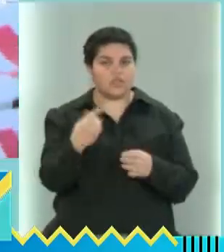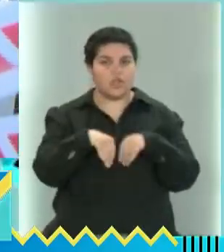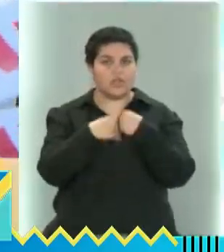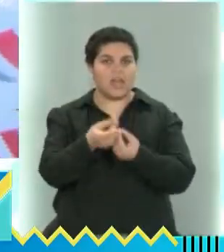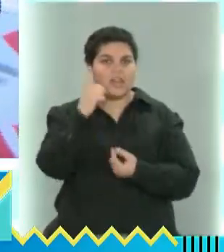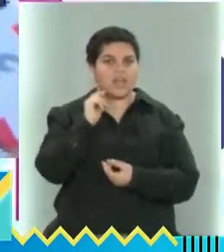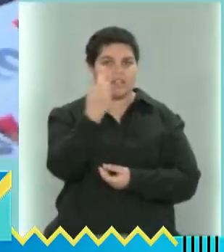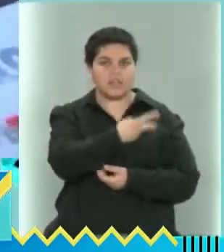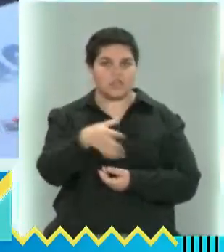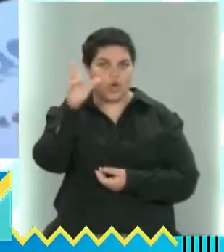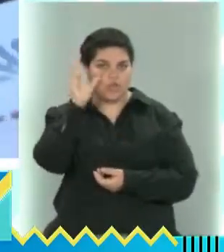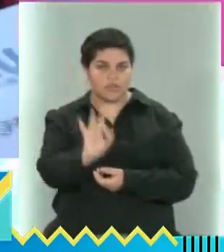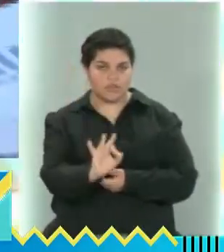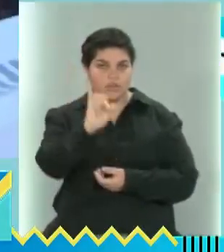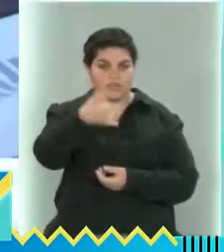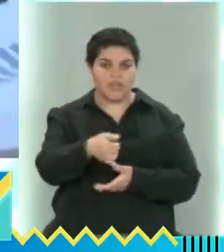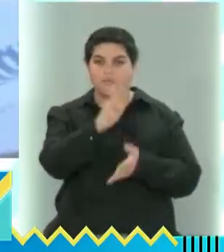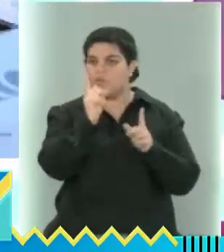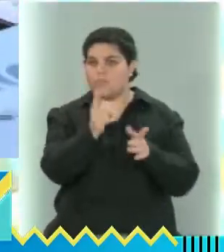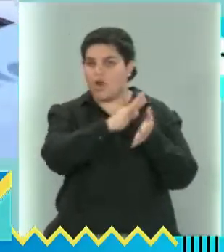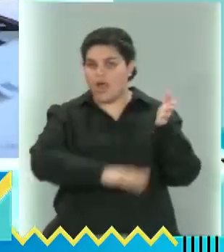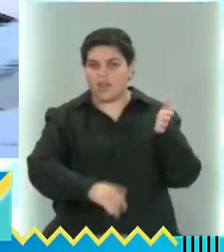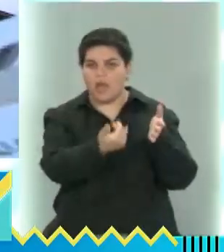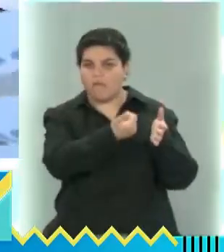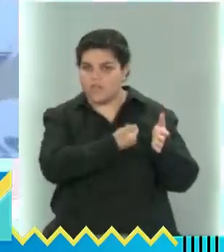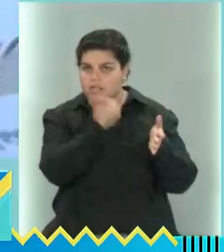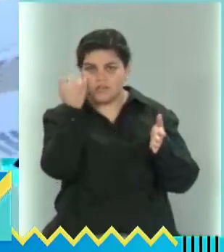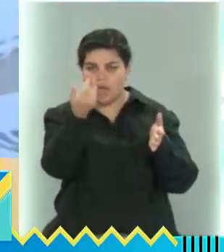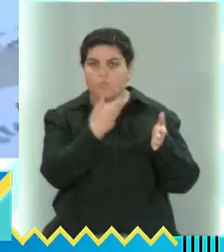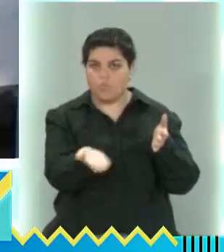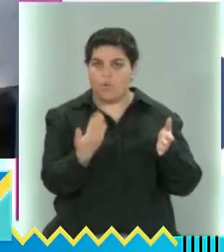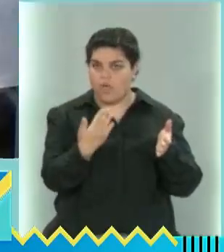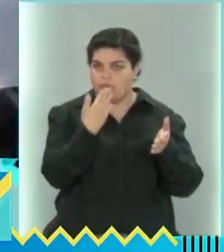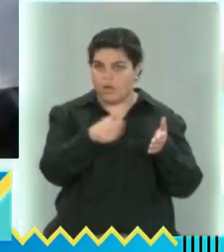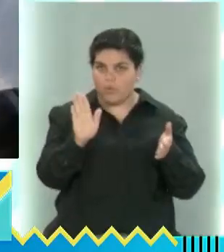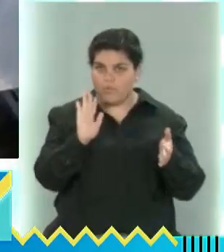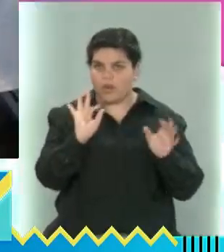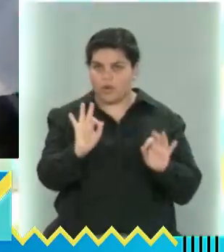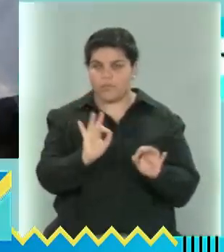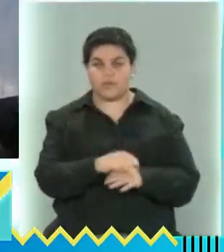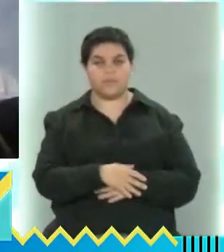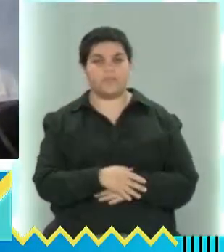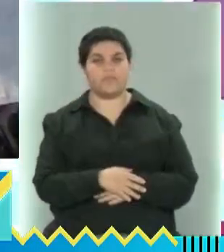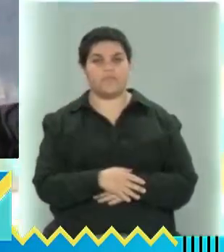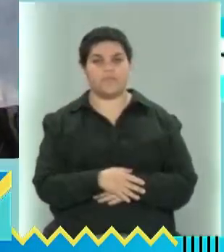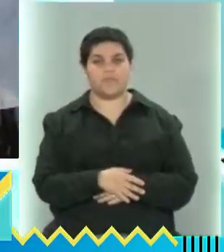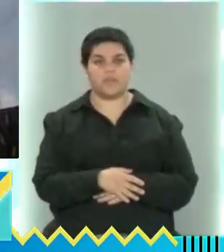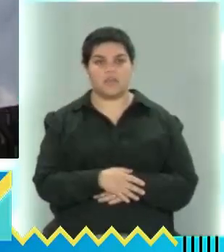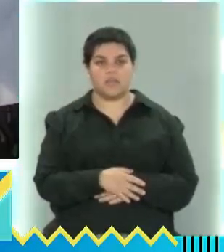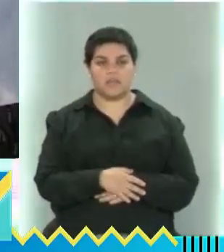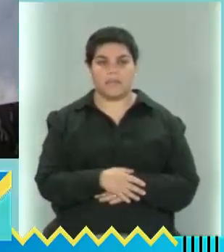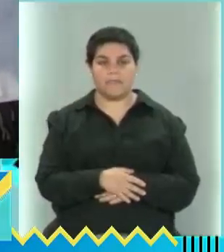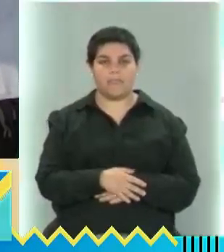cantidad de clases que se necesitan según el calendario que ella está manejando. Bien. Víctor, preguntarte,